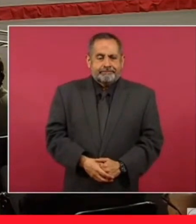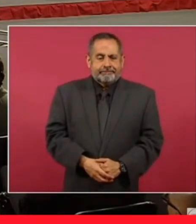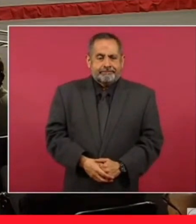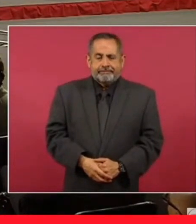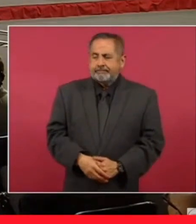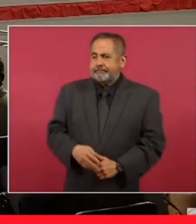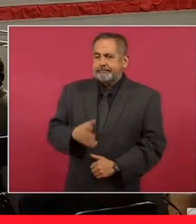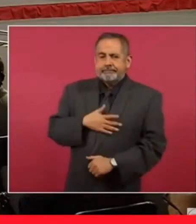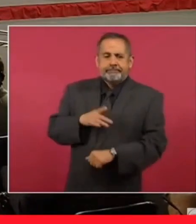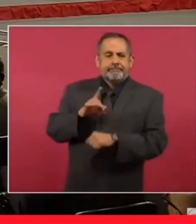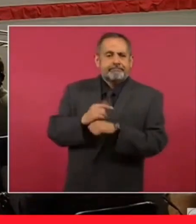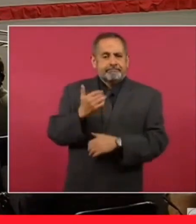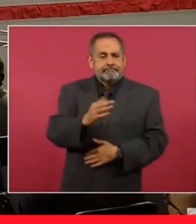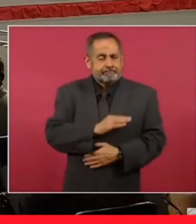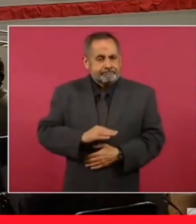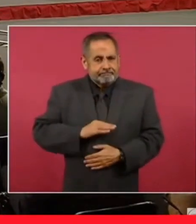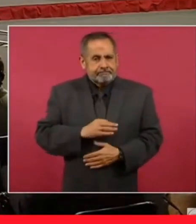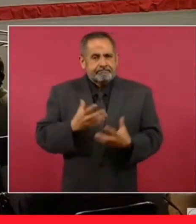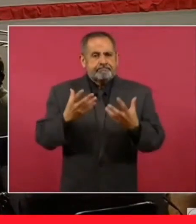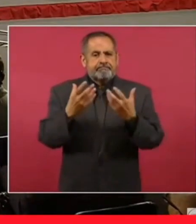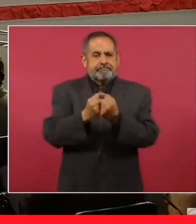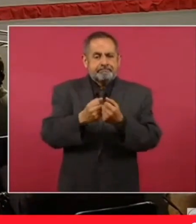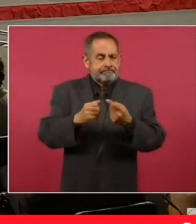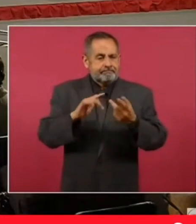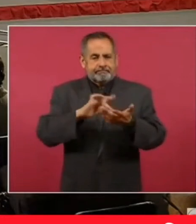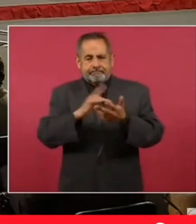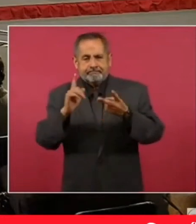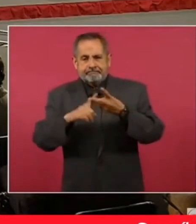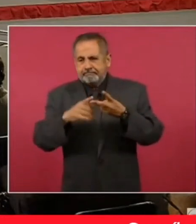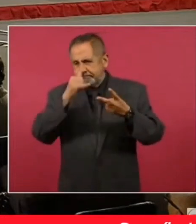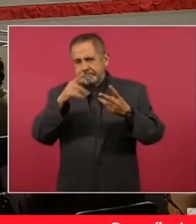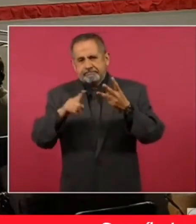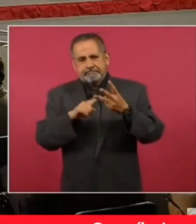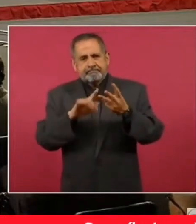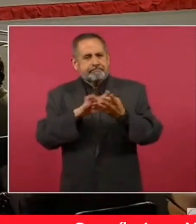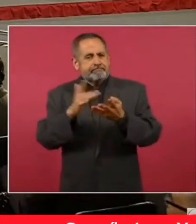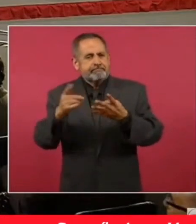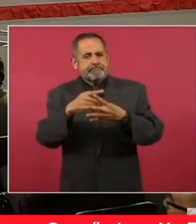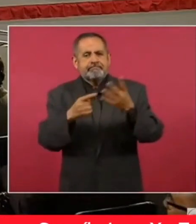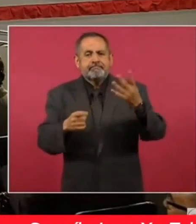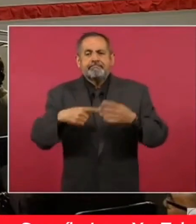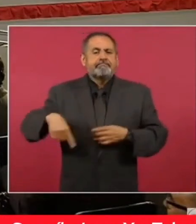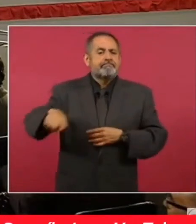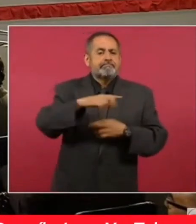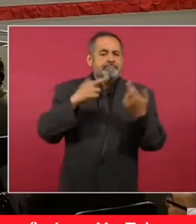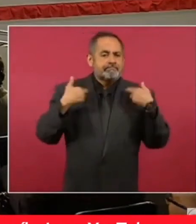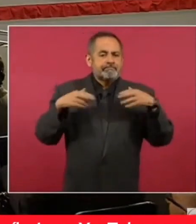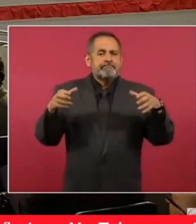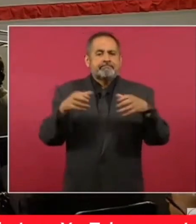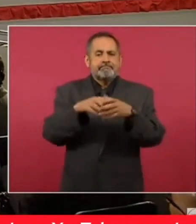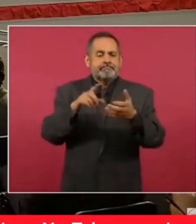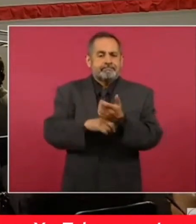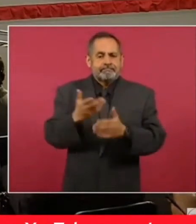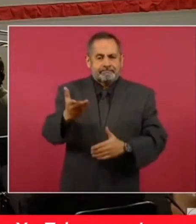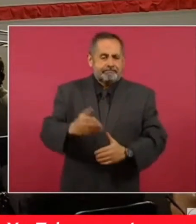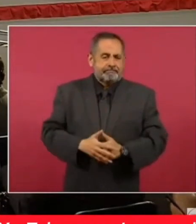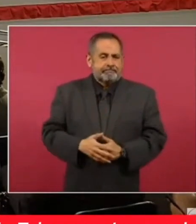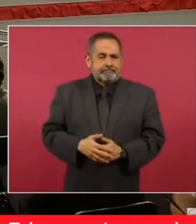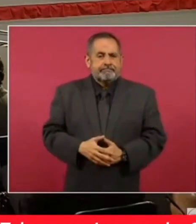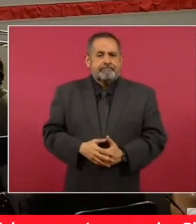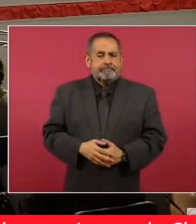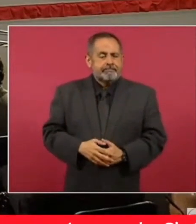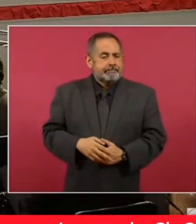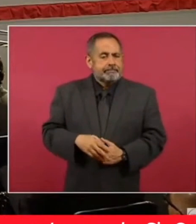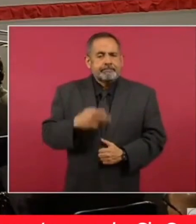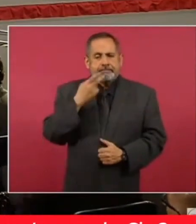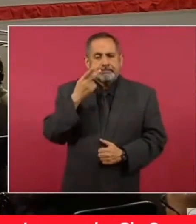Buenos días, una felicitación, un comentario, una protesta y un agradecimiento. Maestros Kimakolal, Taki